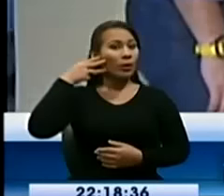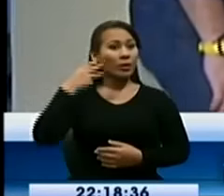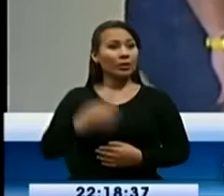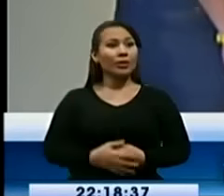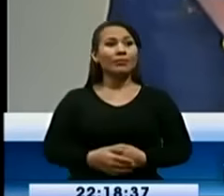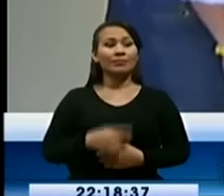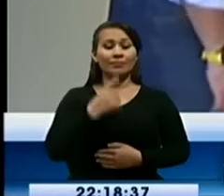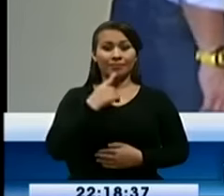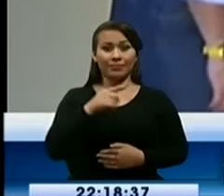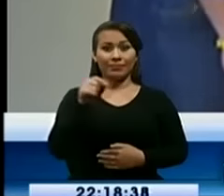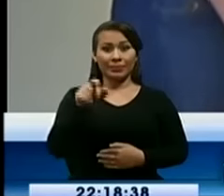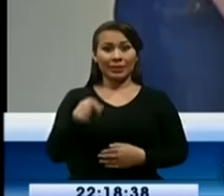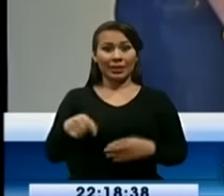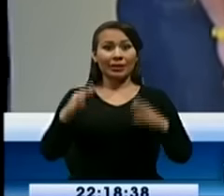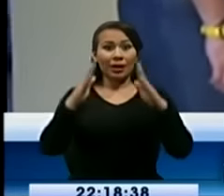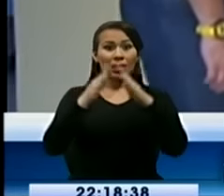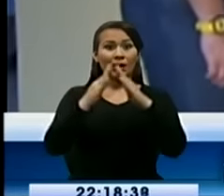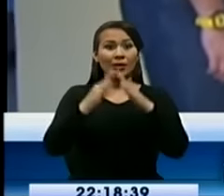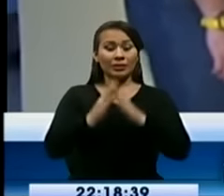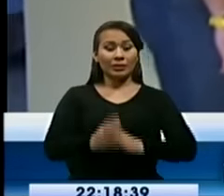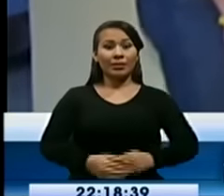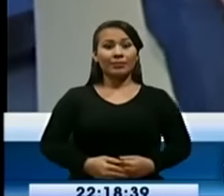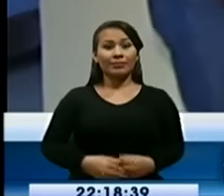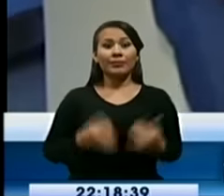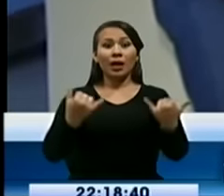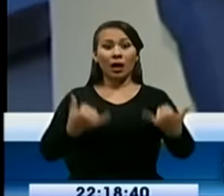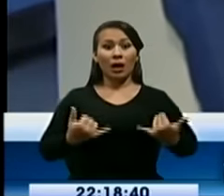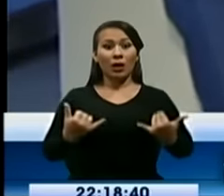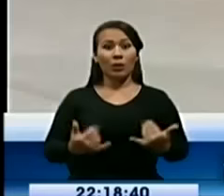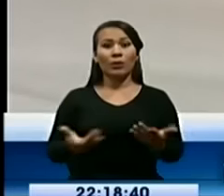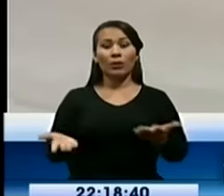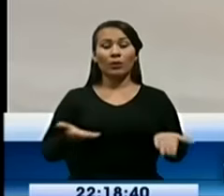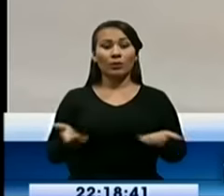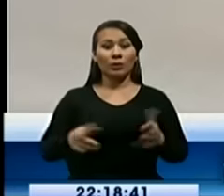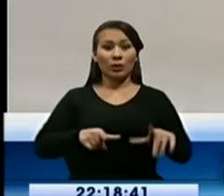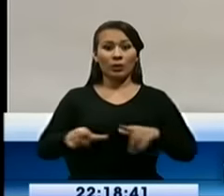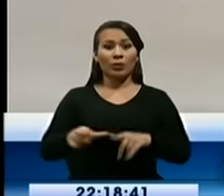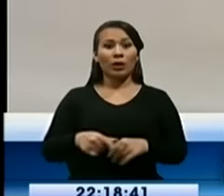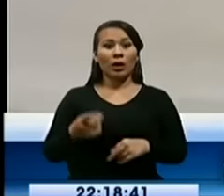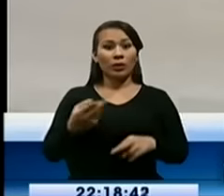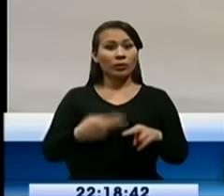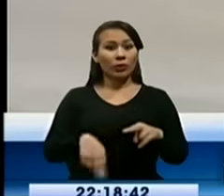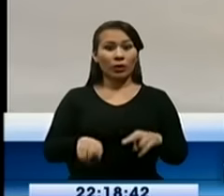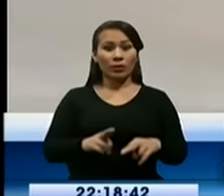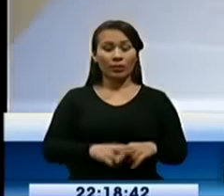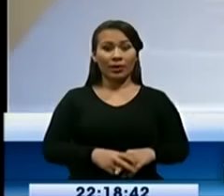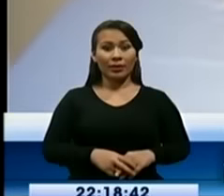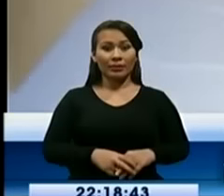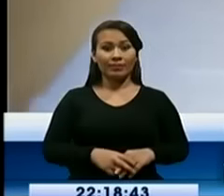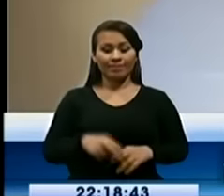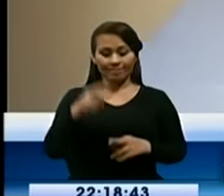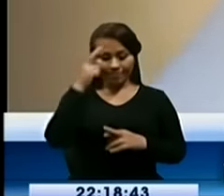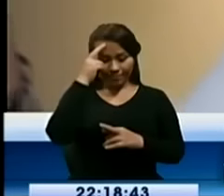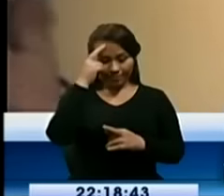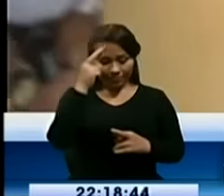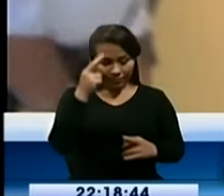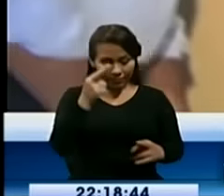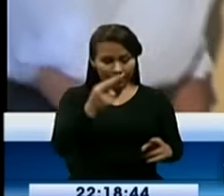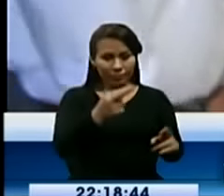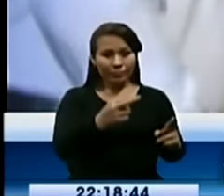este era su hogar. Ahora, un punto en donde, de manera sencilla, se le rinde homenaje.